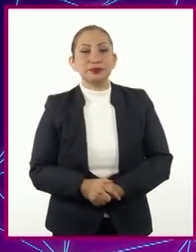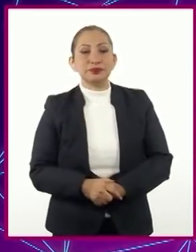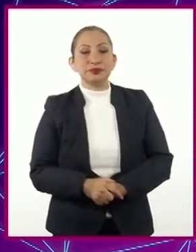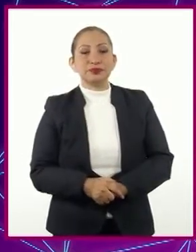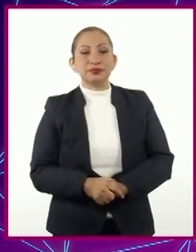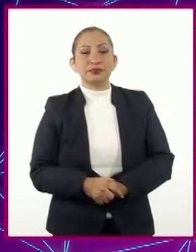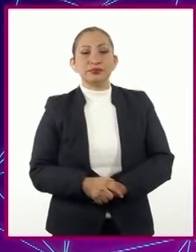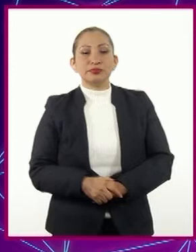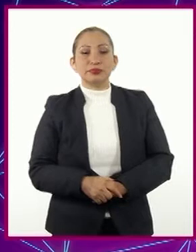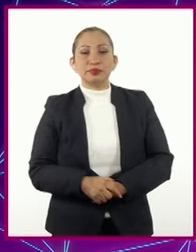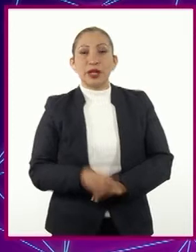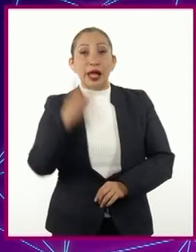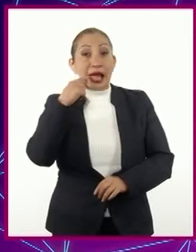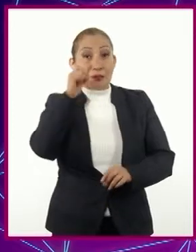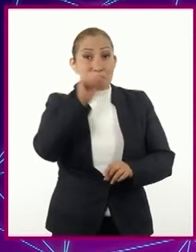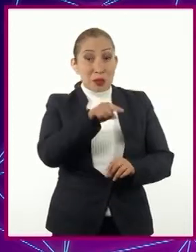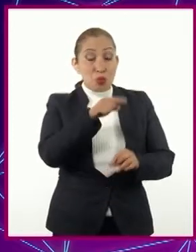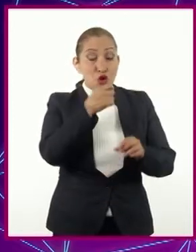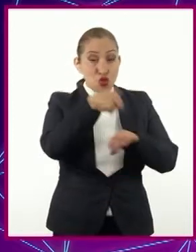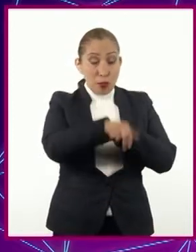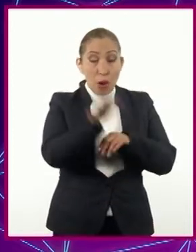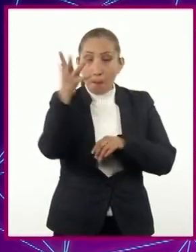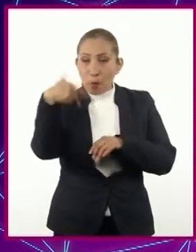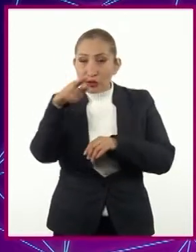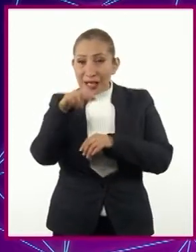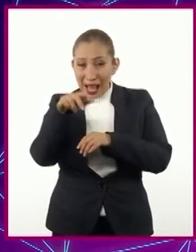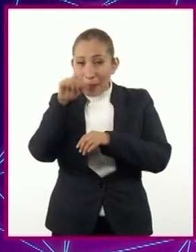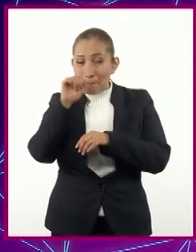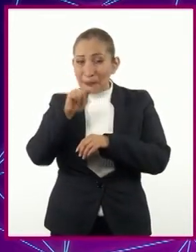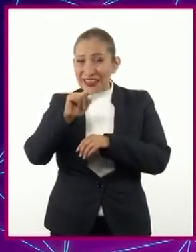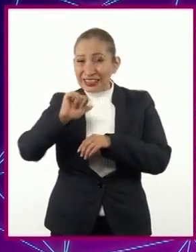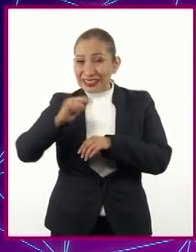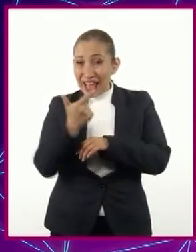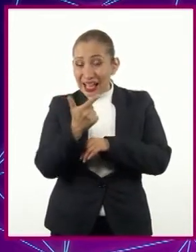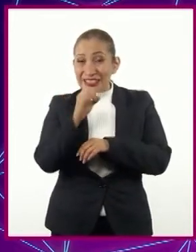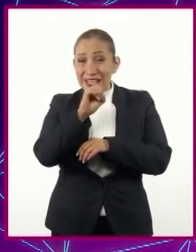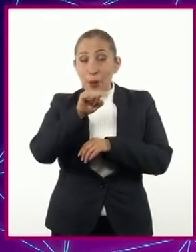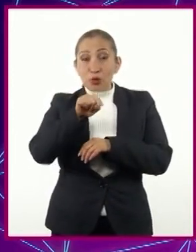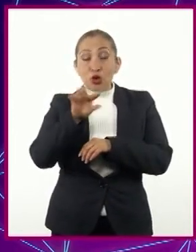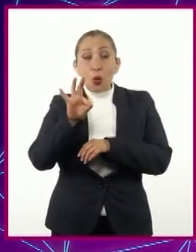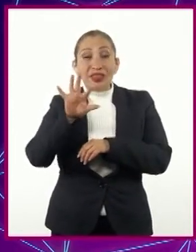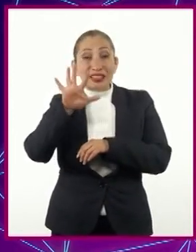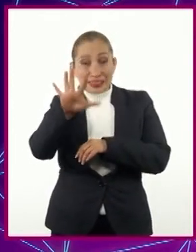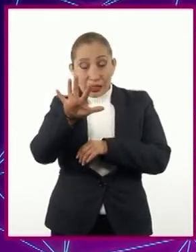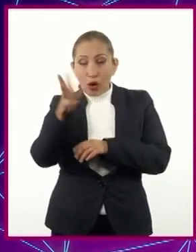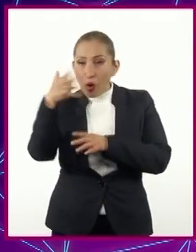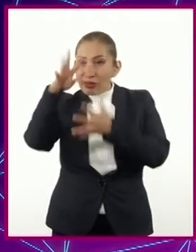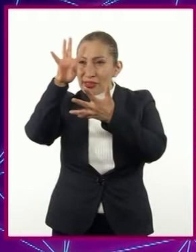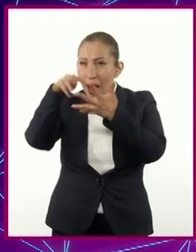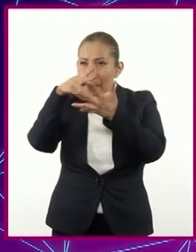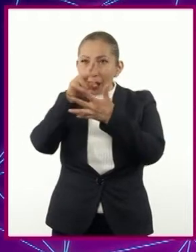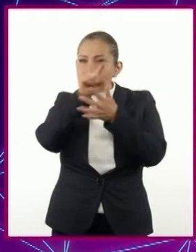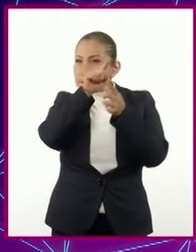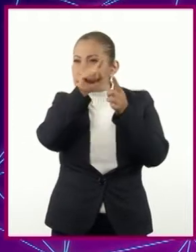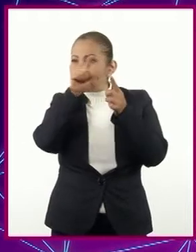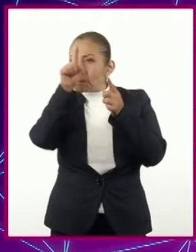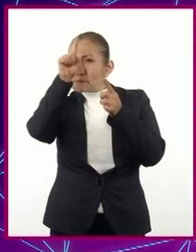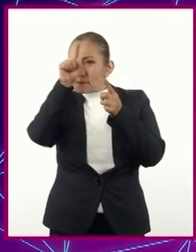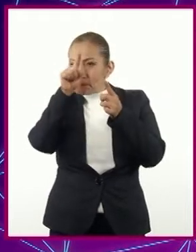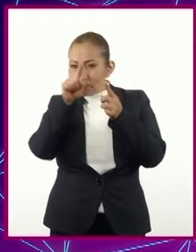0.45 y se busca el valor de la tangente de 0.45 en las tablas